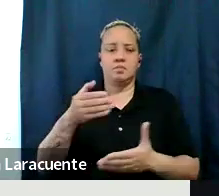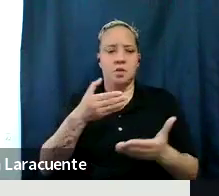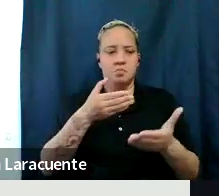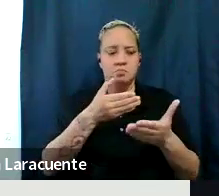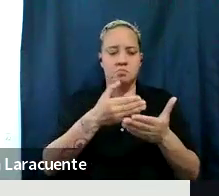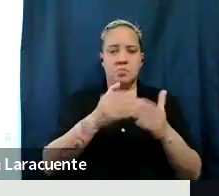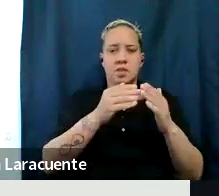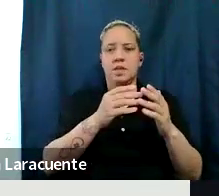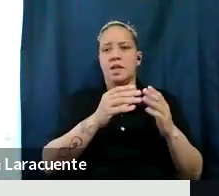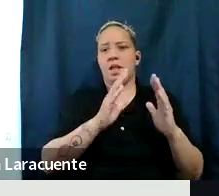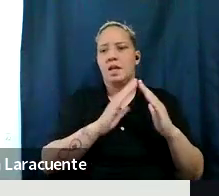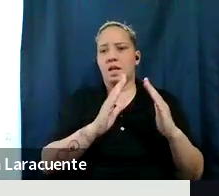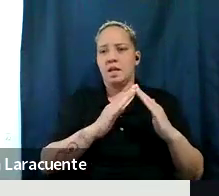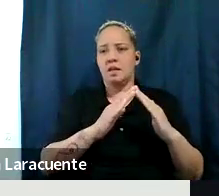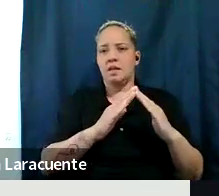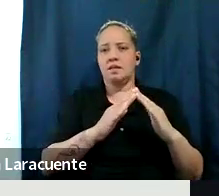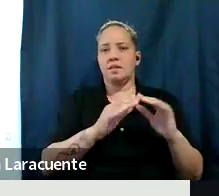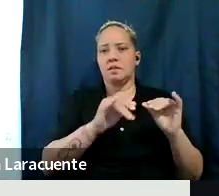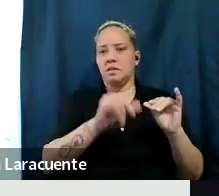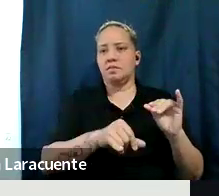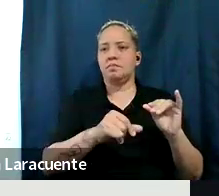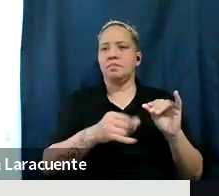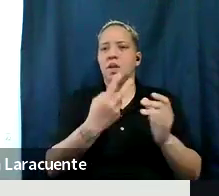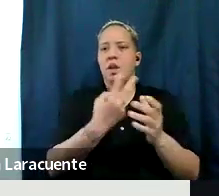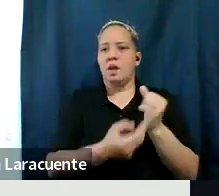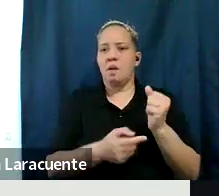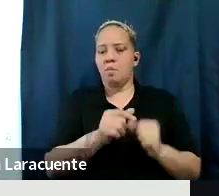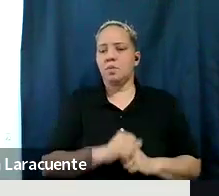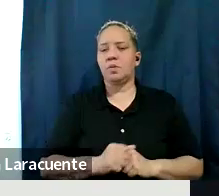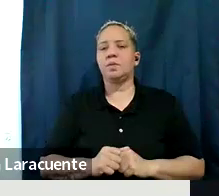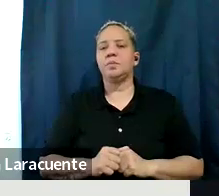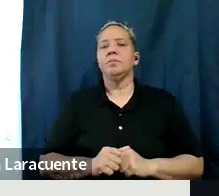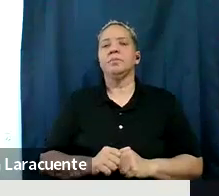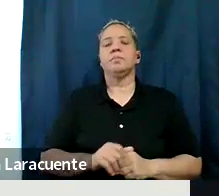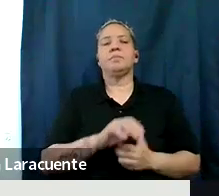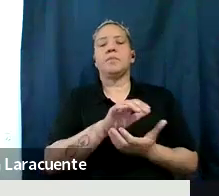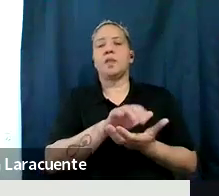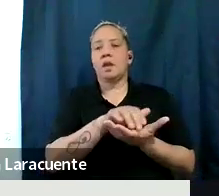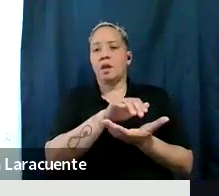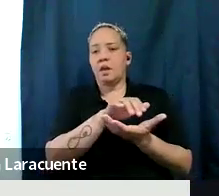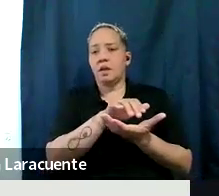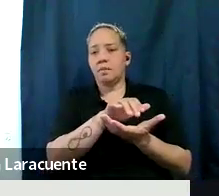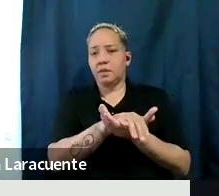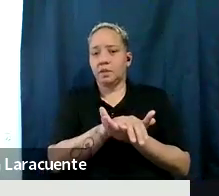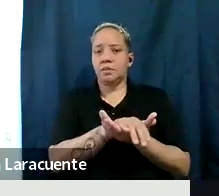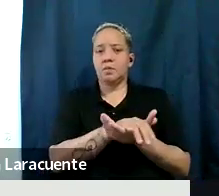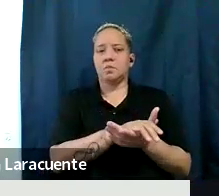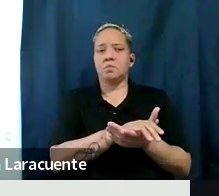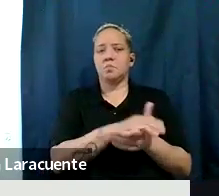estaban parando Juan Ramón Jiménez y Zenobia Camprubí. El matrimonio se había instalado